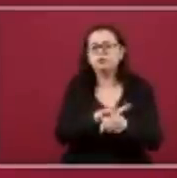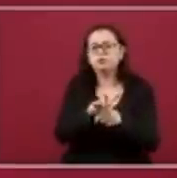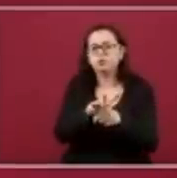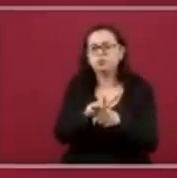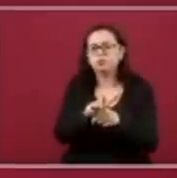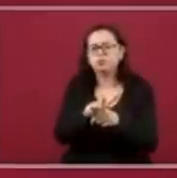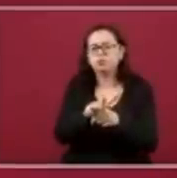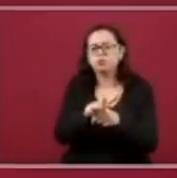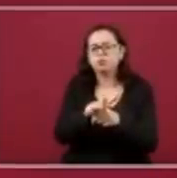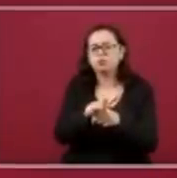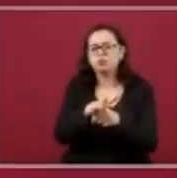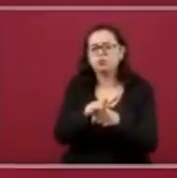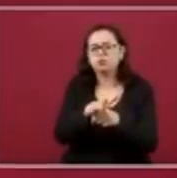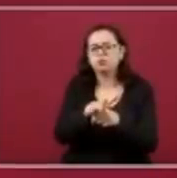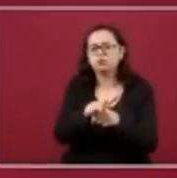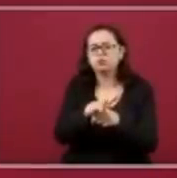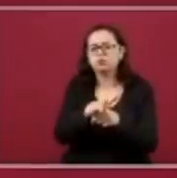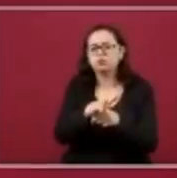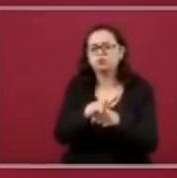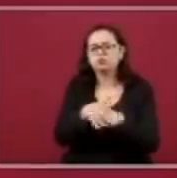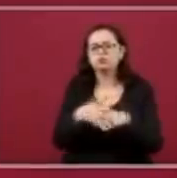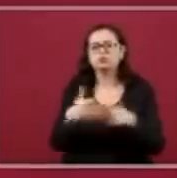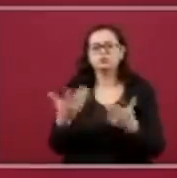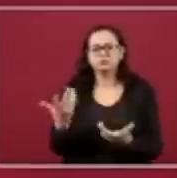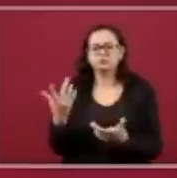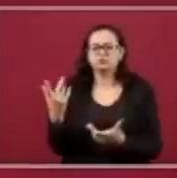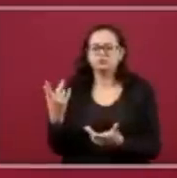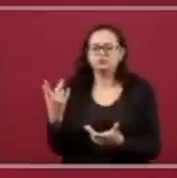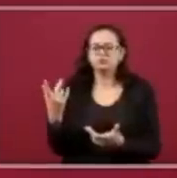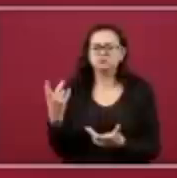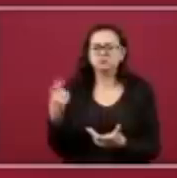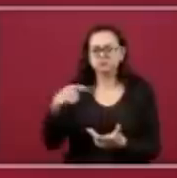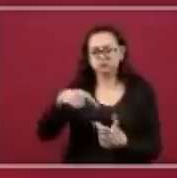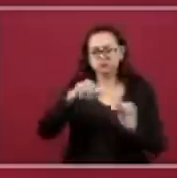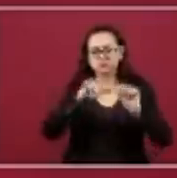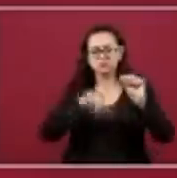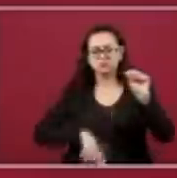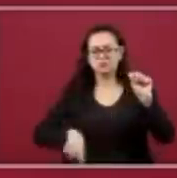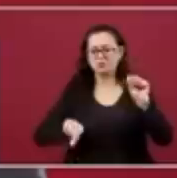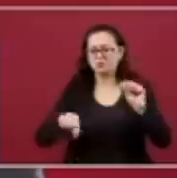que se invierta en el país,